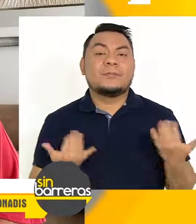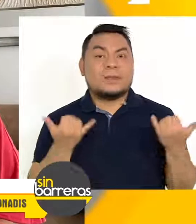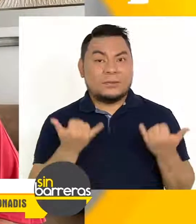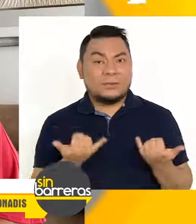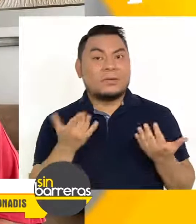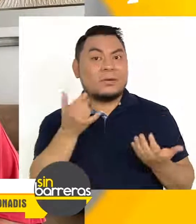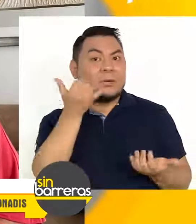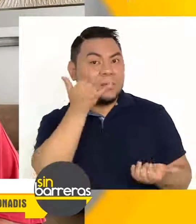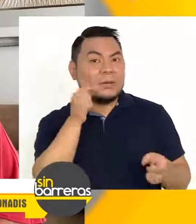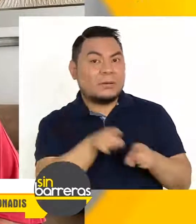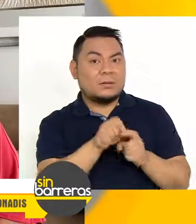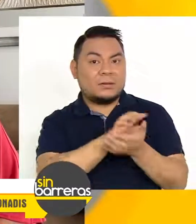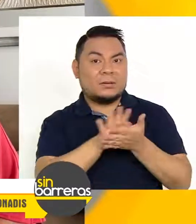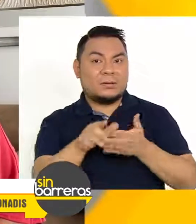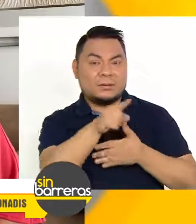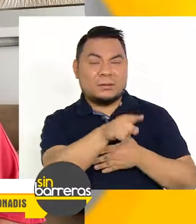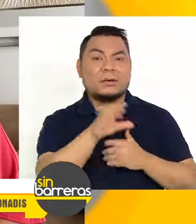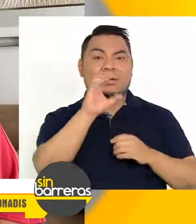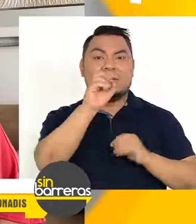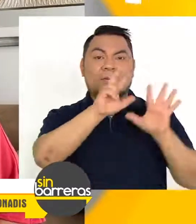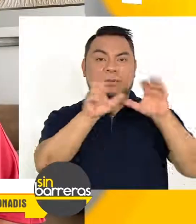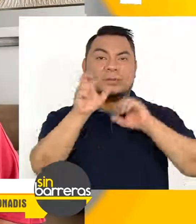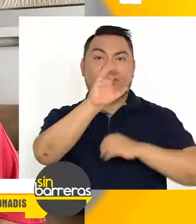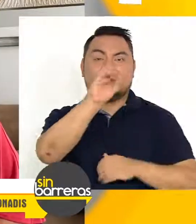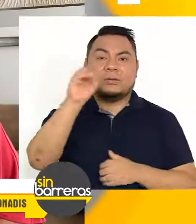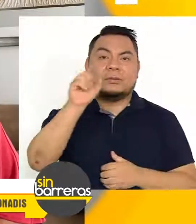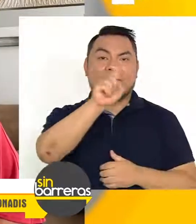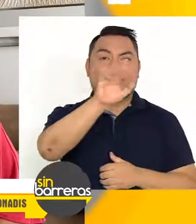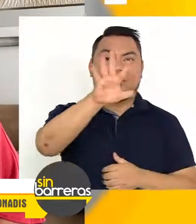comunicaciones@conadisperu.gob.pe, o llamar a su línea gratuita